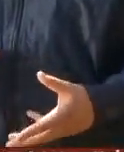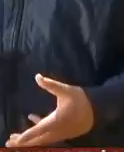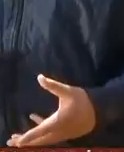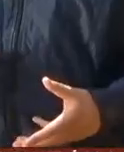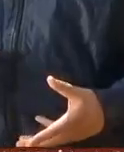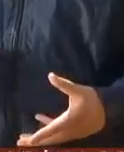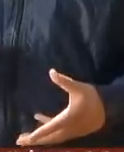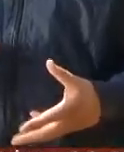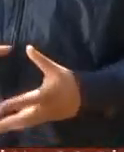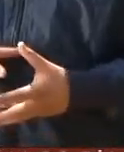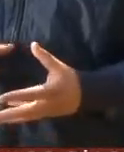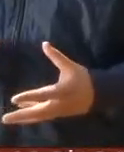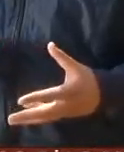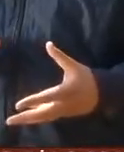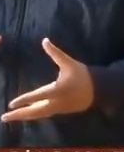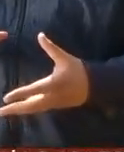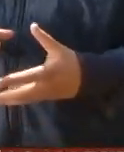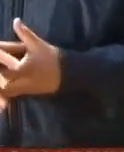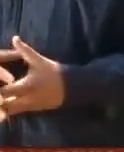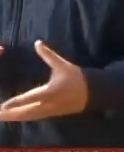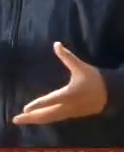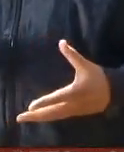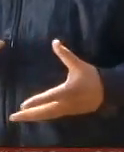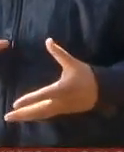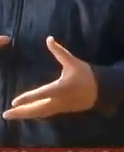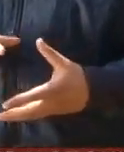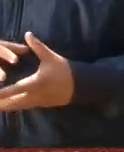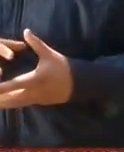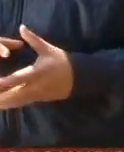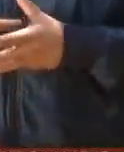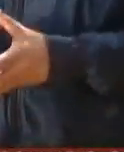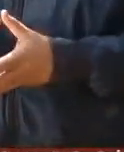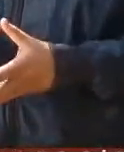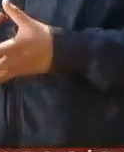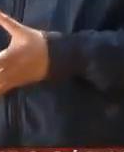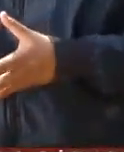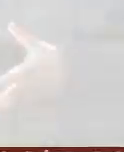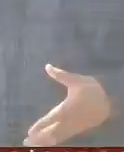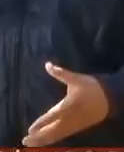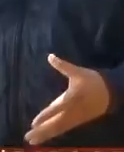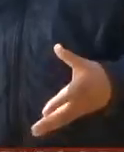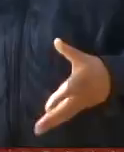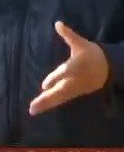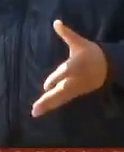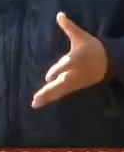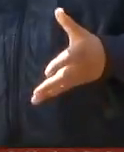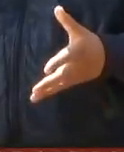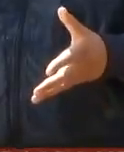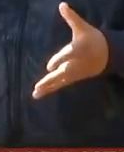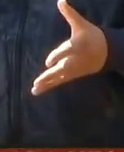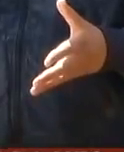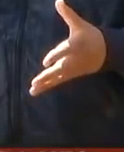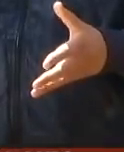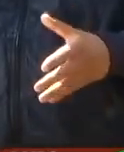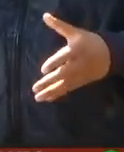fragmentar y englobar un concepto para plasmarlo en un muro. Tienes que